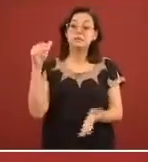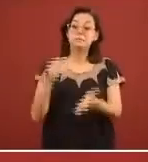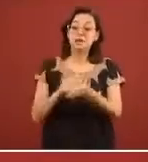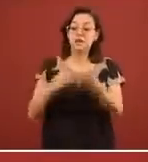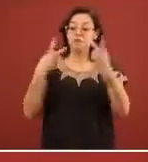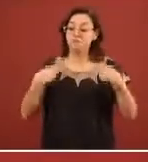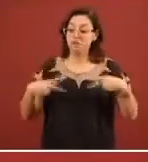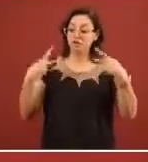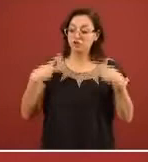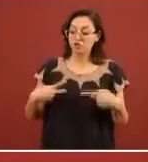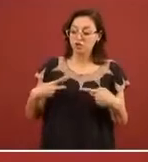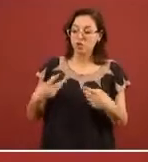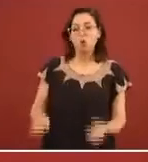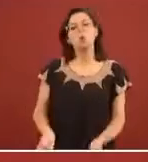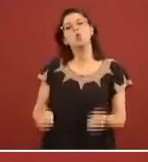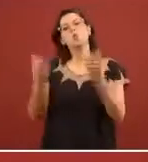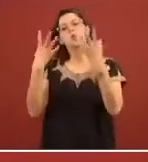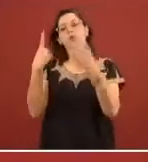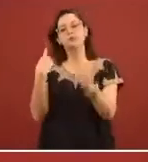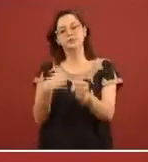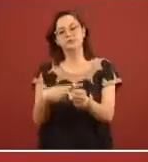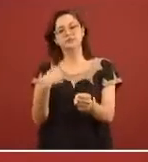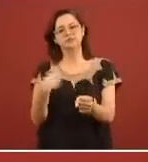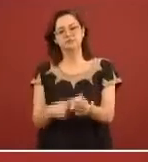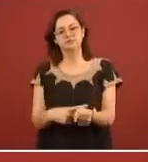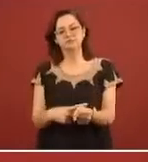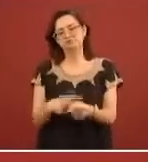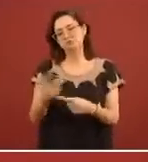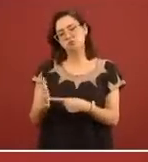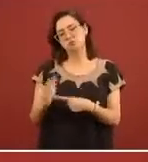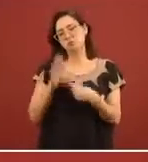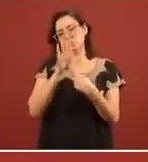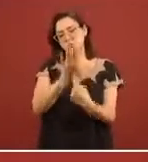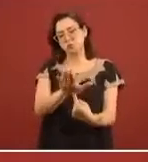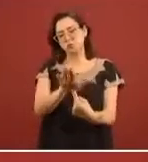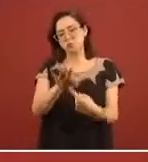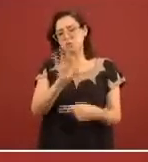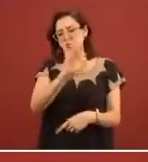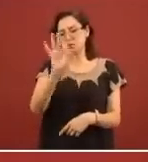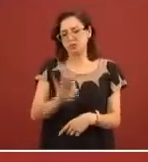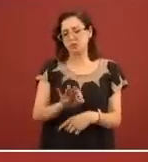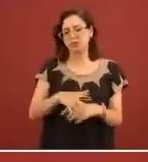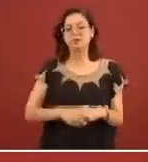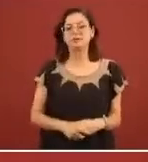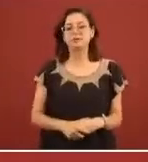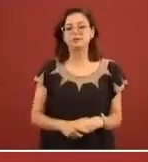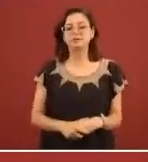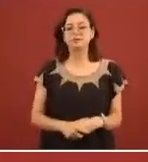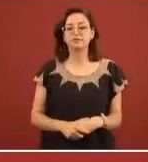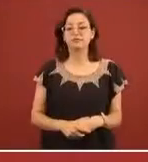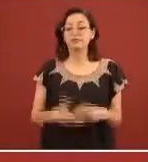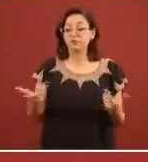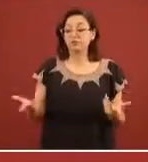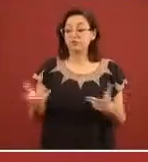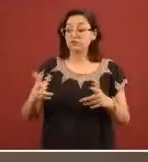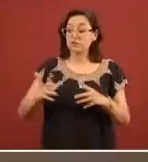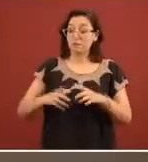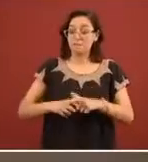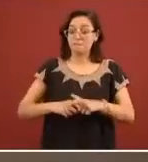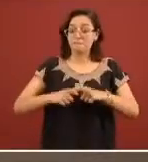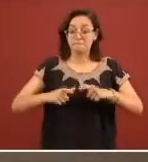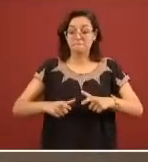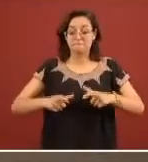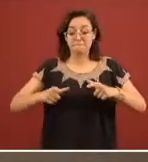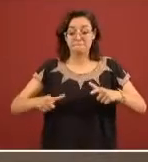¿cuántas personas por cada 100.000 habitantes se están enfermando? Si la tasa de incidencia acumulada empieza a tener un